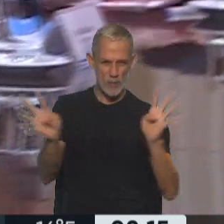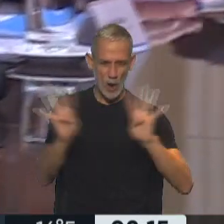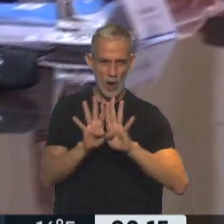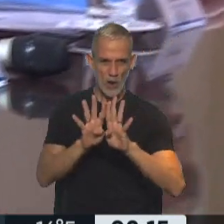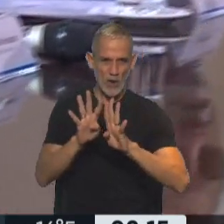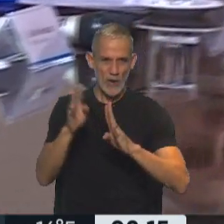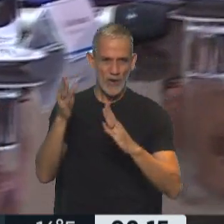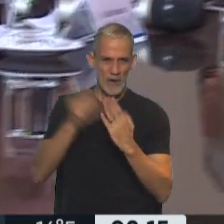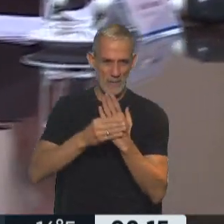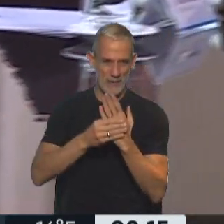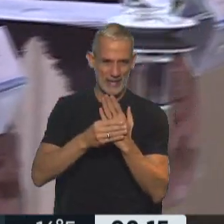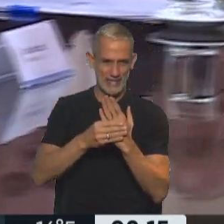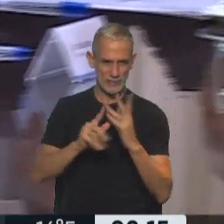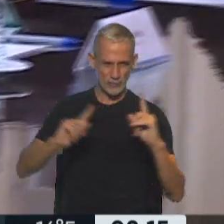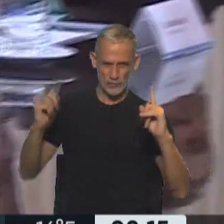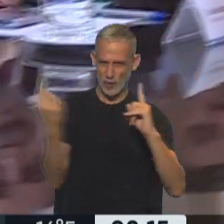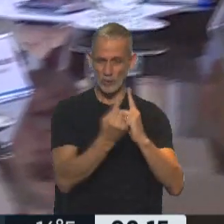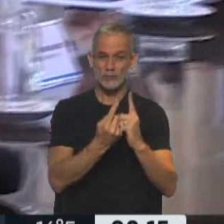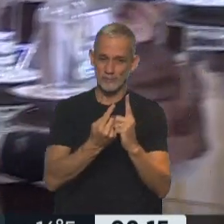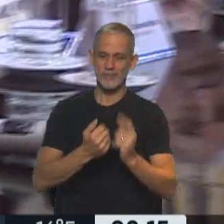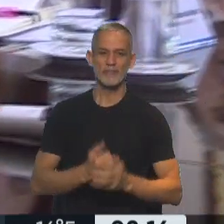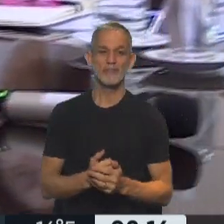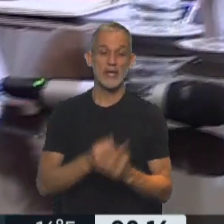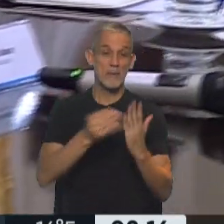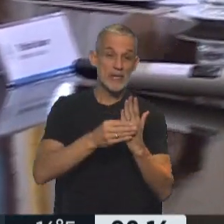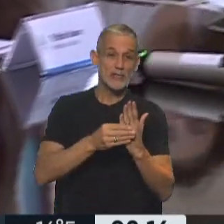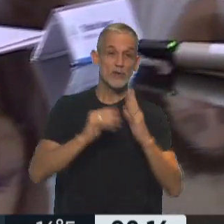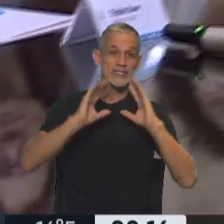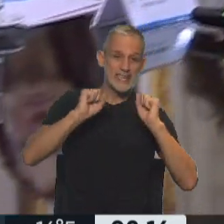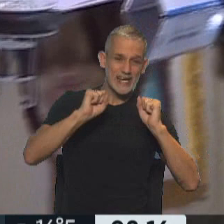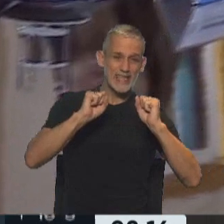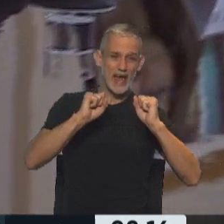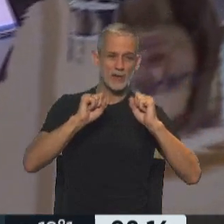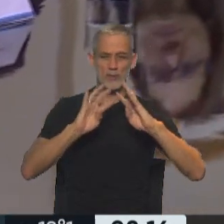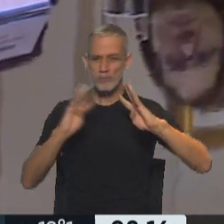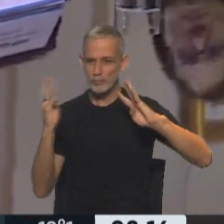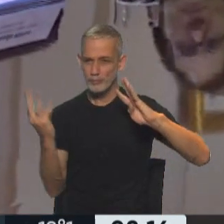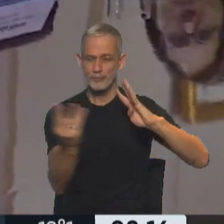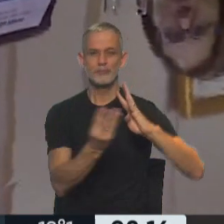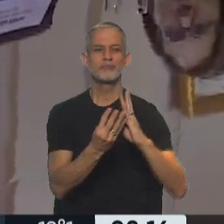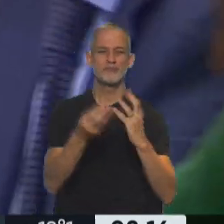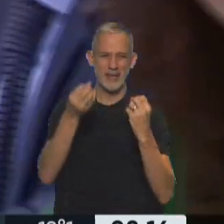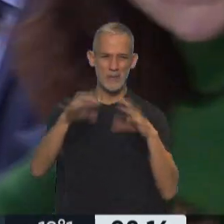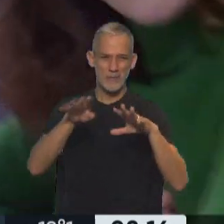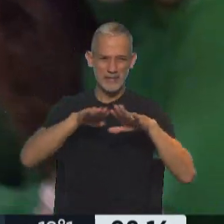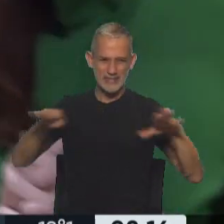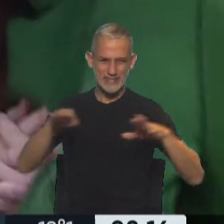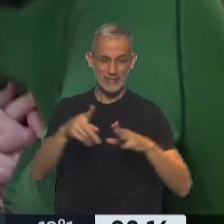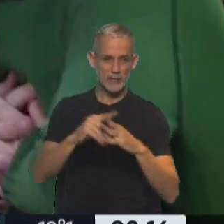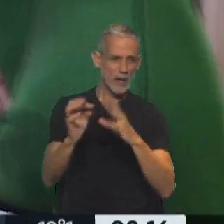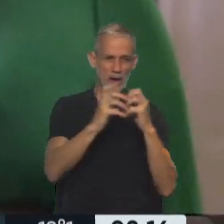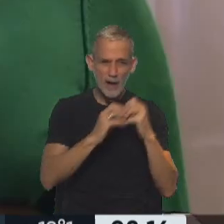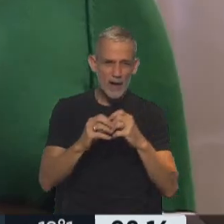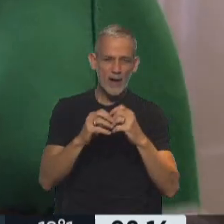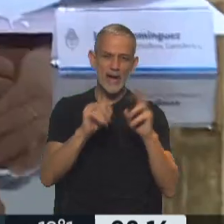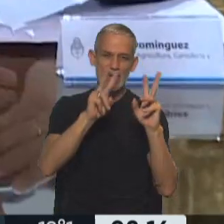titular del Palacio de Hacienda, los ministros, los secretarios allí a punto de comenzar a deliberar